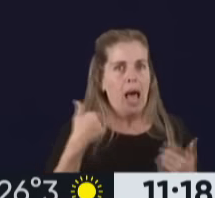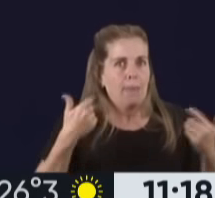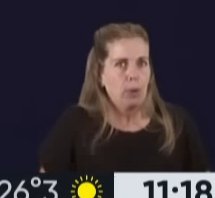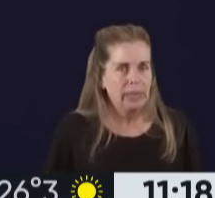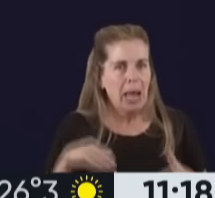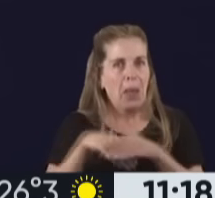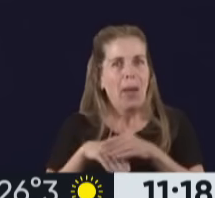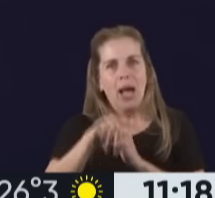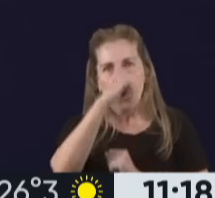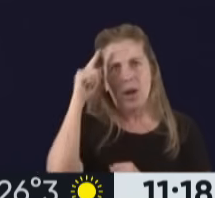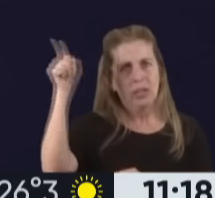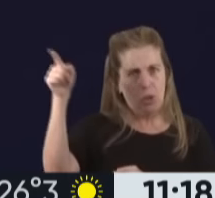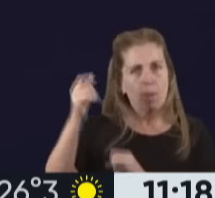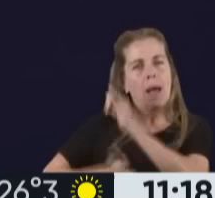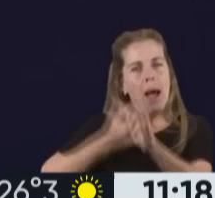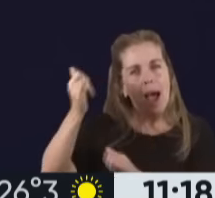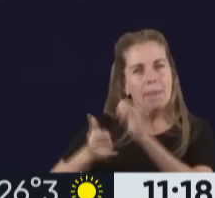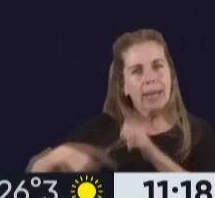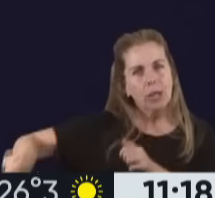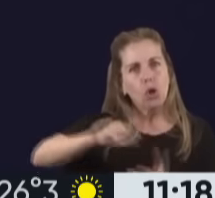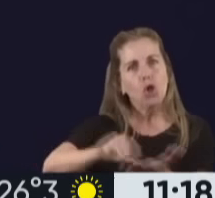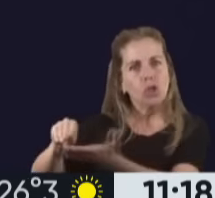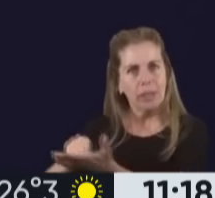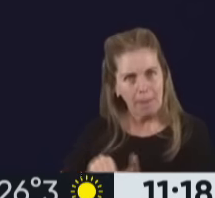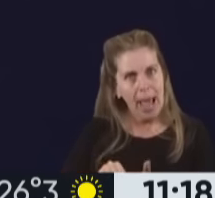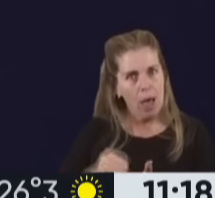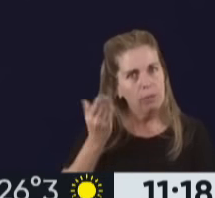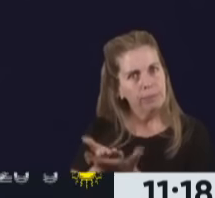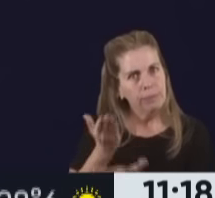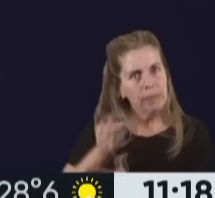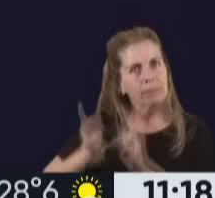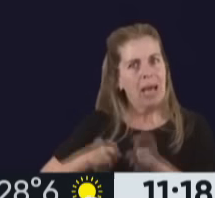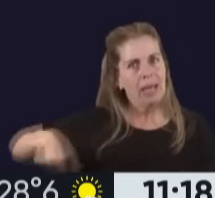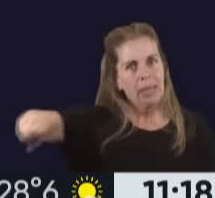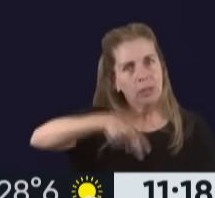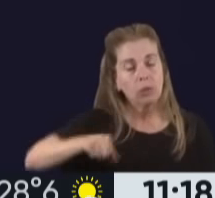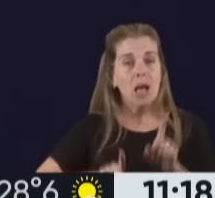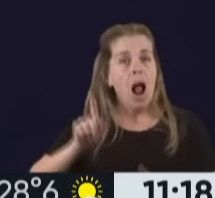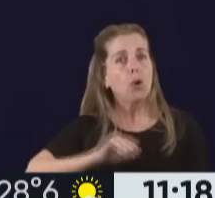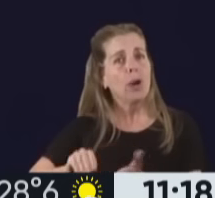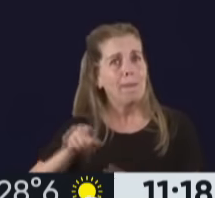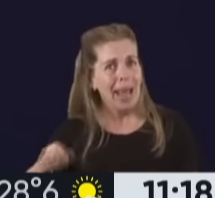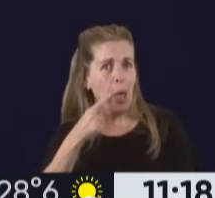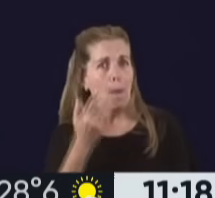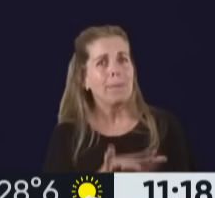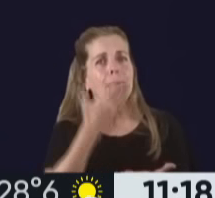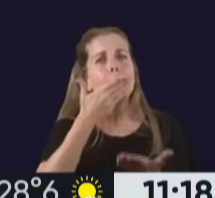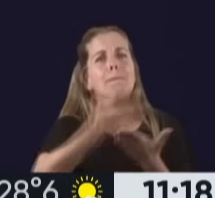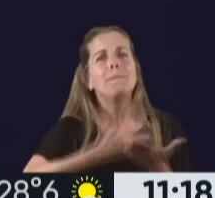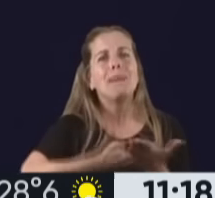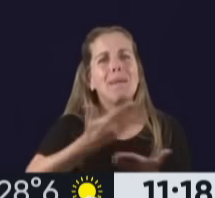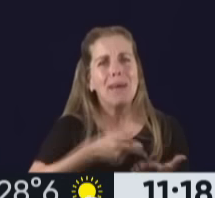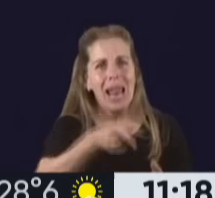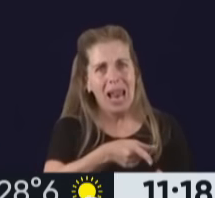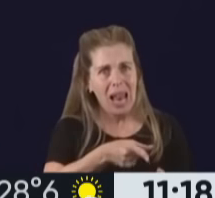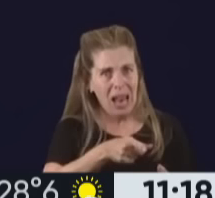dará instrucción a sus empleados de cumplir estrictamente con la ley. Empleado que pide una documentación por fuera de la norma va a ser